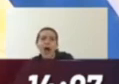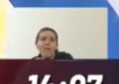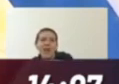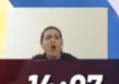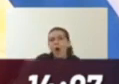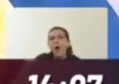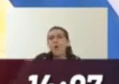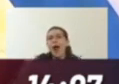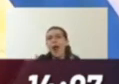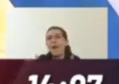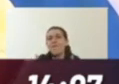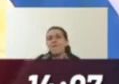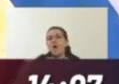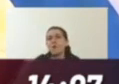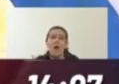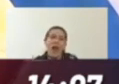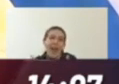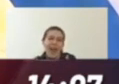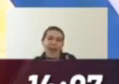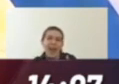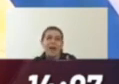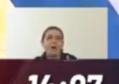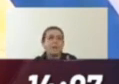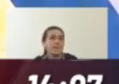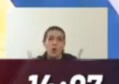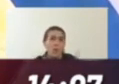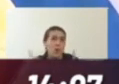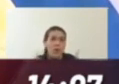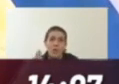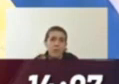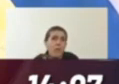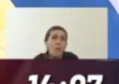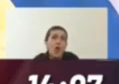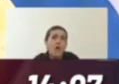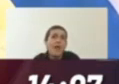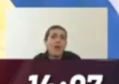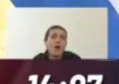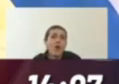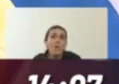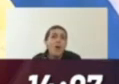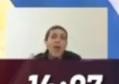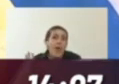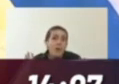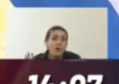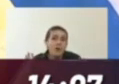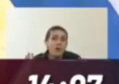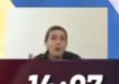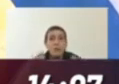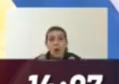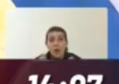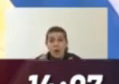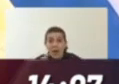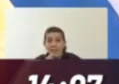picadito, pero no podemos, no podemos, porque cada uno de